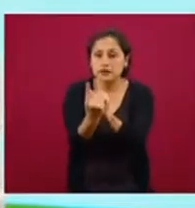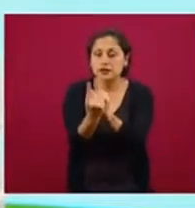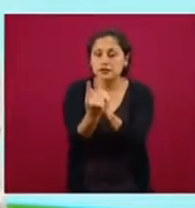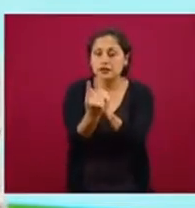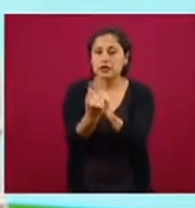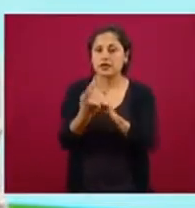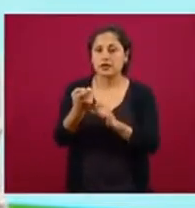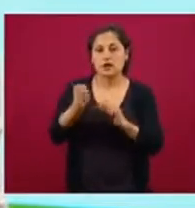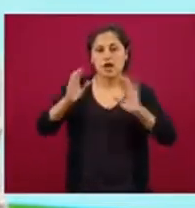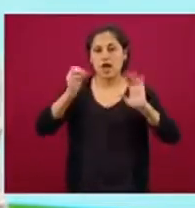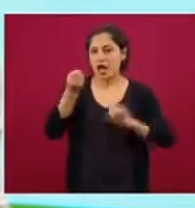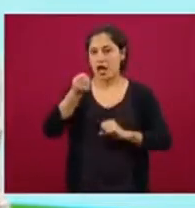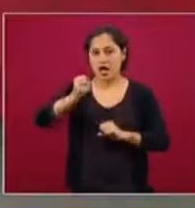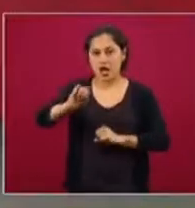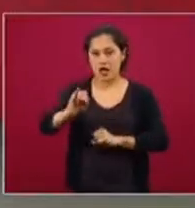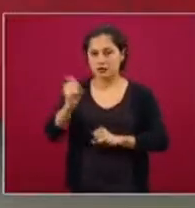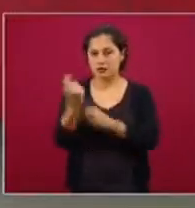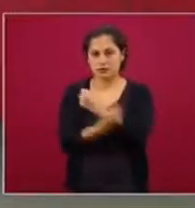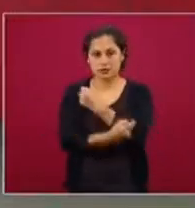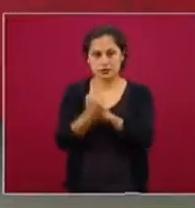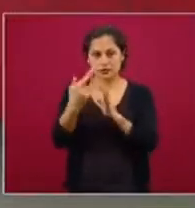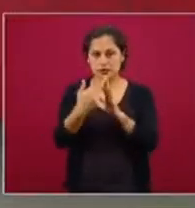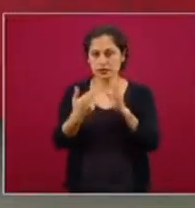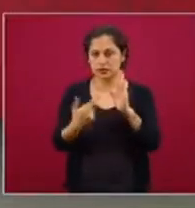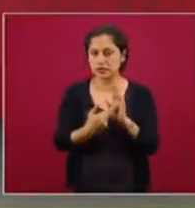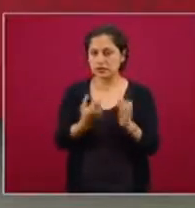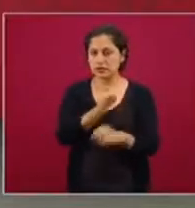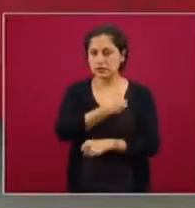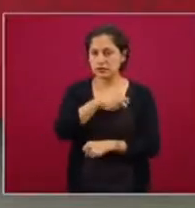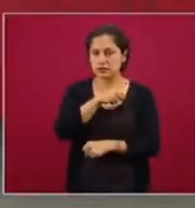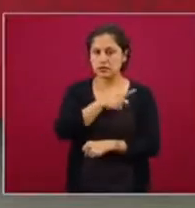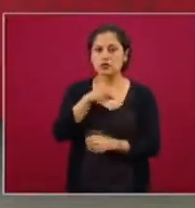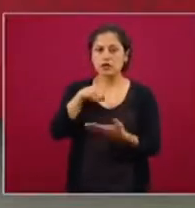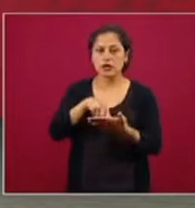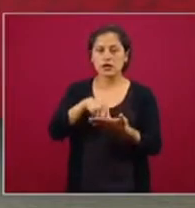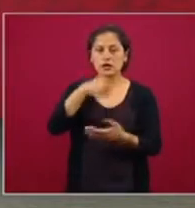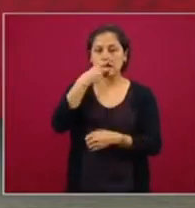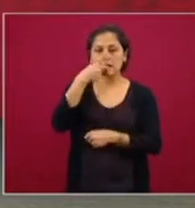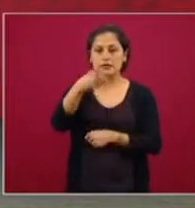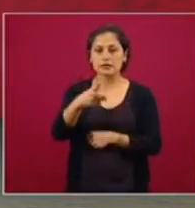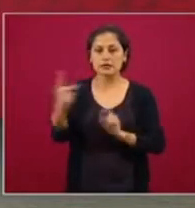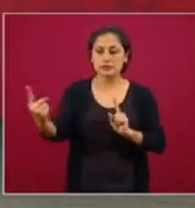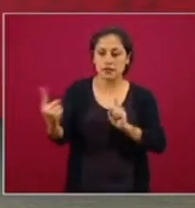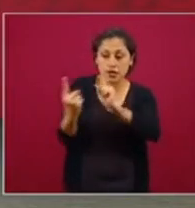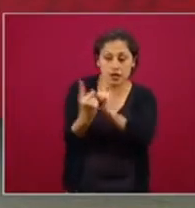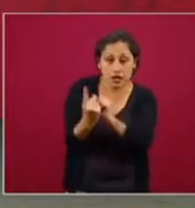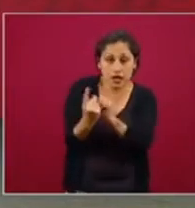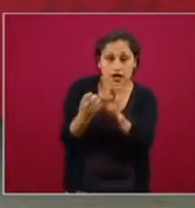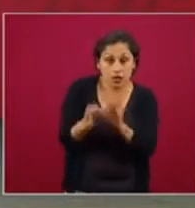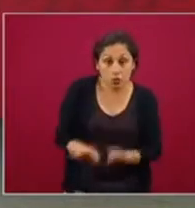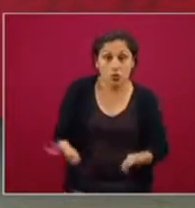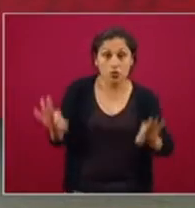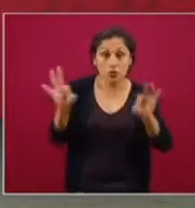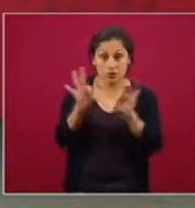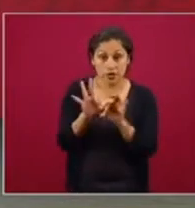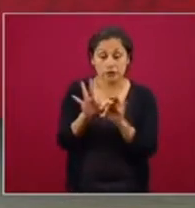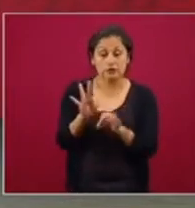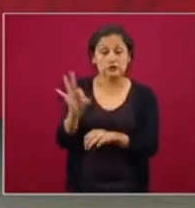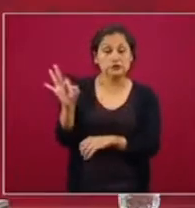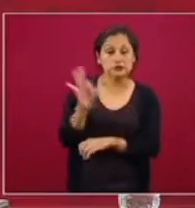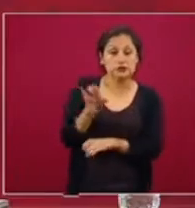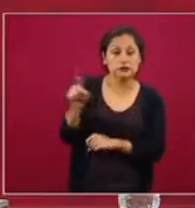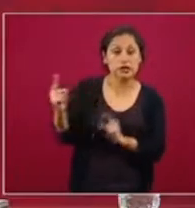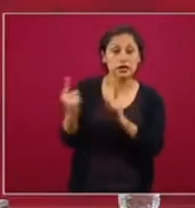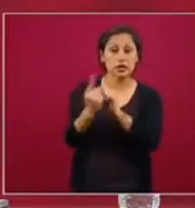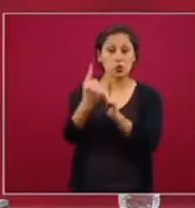médico epidemiológico para ver si la duración del contacto es relevante, si en general consideramos 1 hora